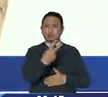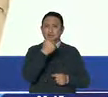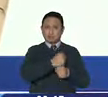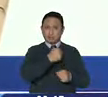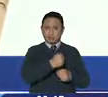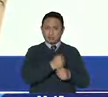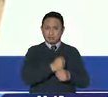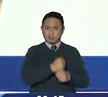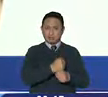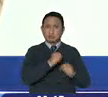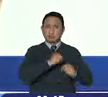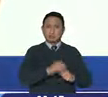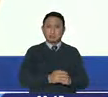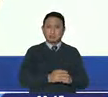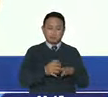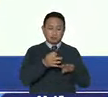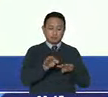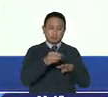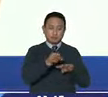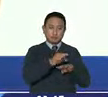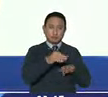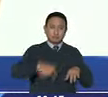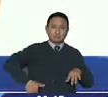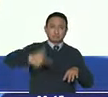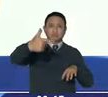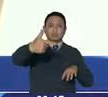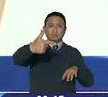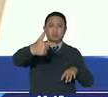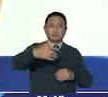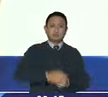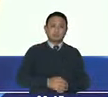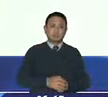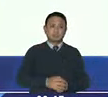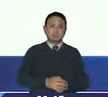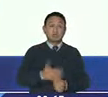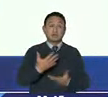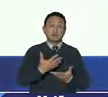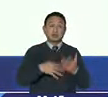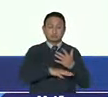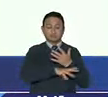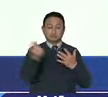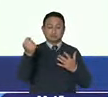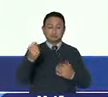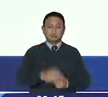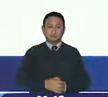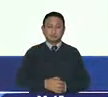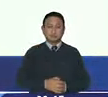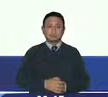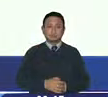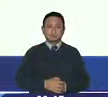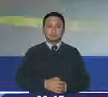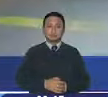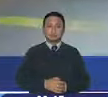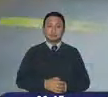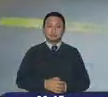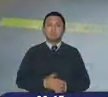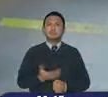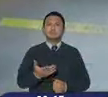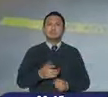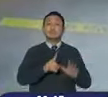y se entró, sacó su arma y nos quitó como nuestras pertenencias, o sea, el teléfono y el teléfono de la clienta. Ocurrió